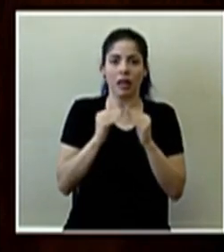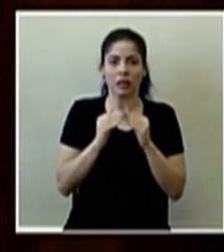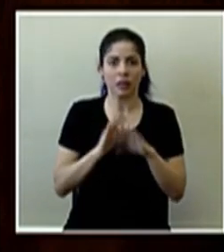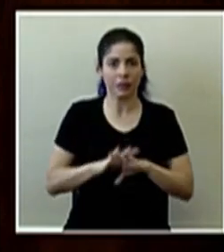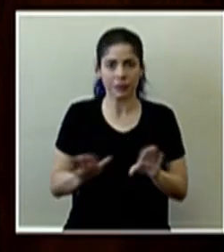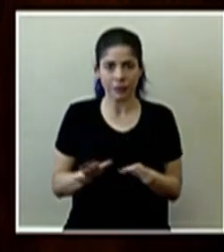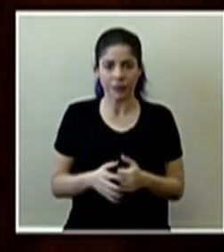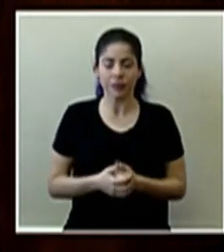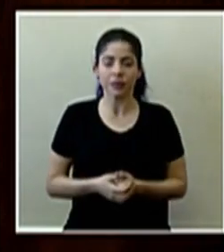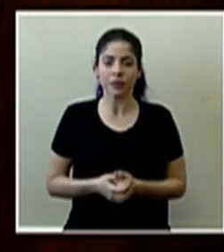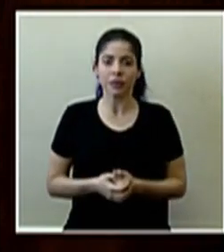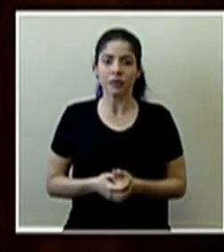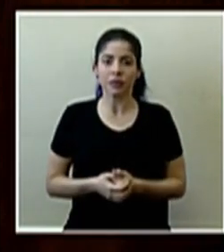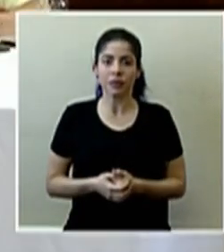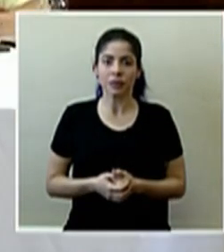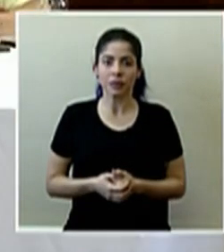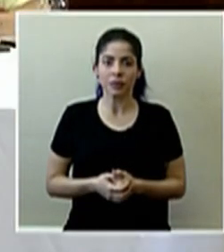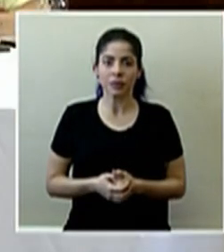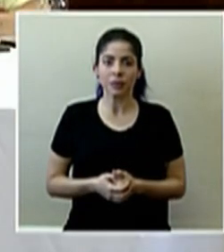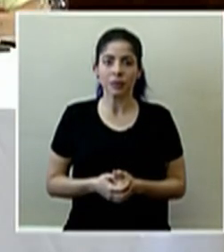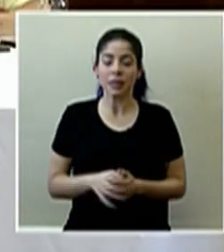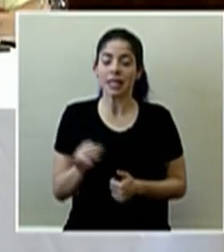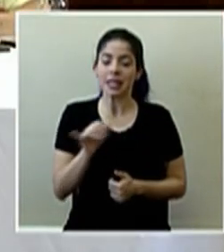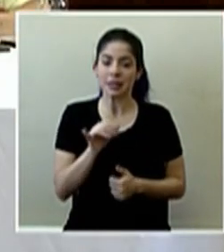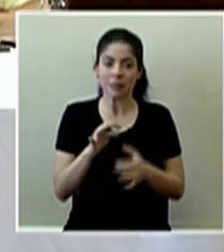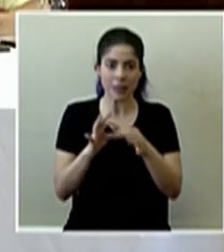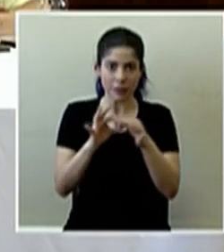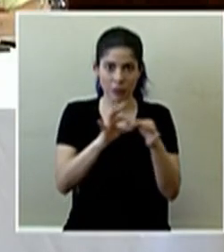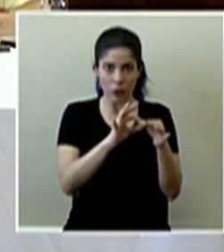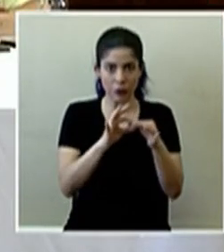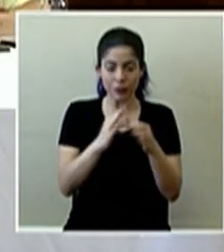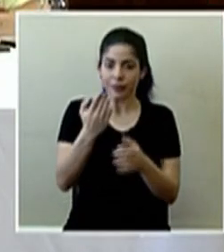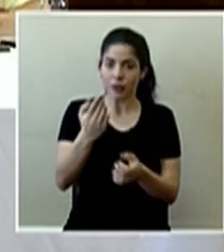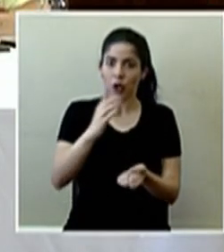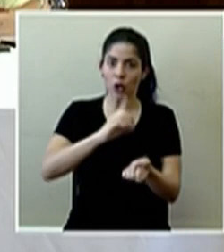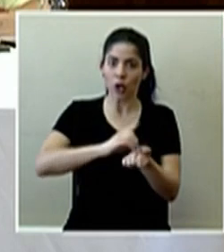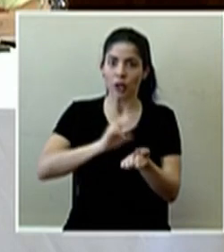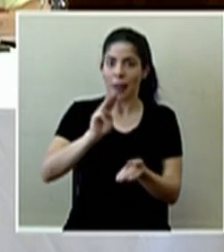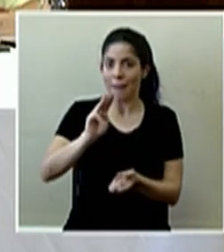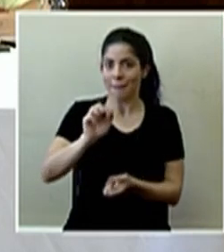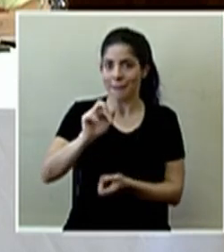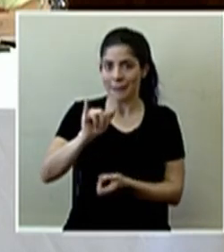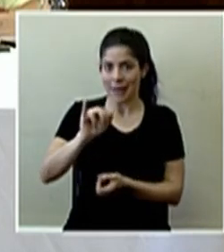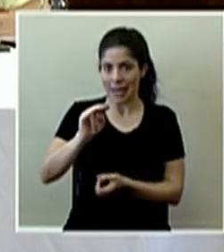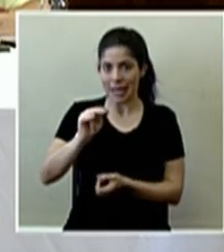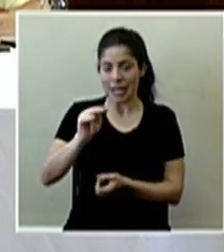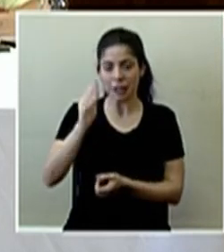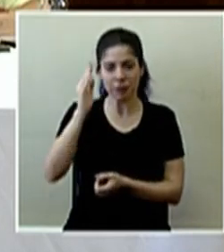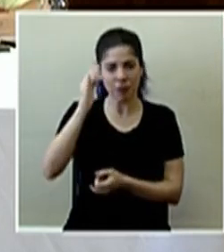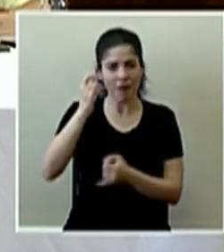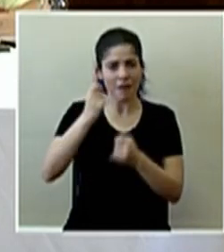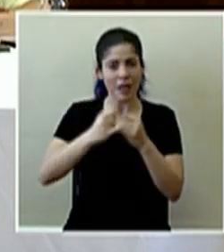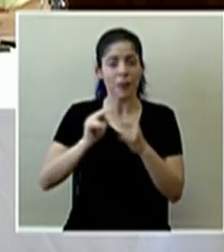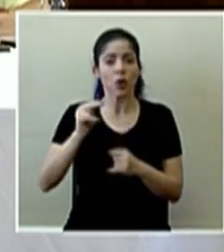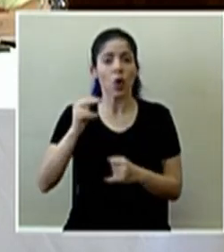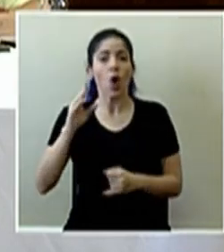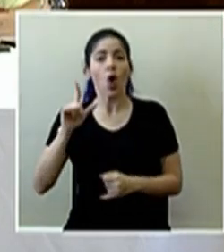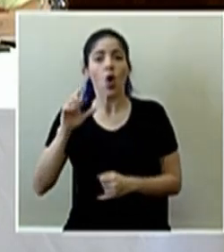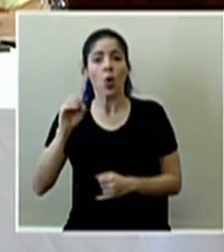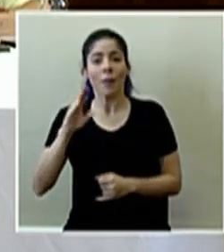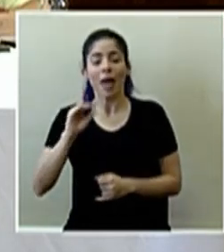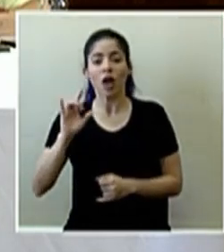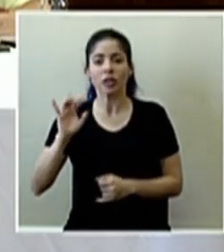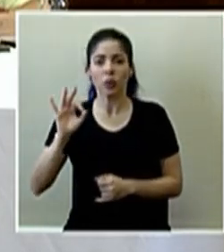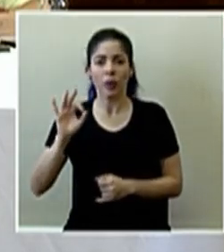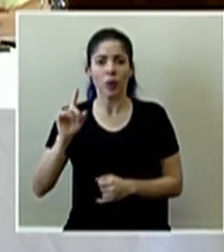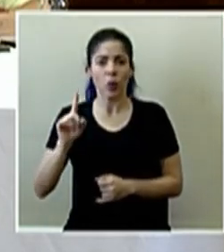casa. En la misma línea, doctor Marín, y haciendo un mensaje final, Noticias Colombia y